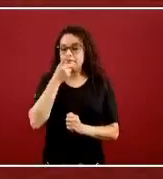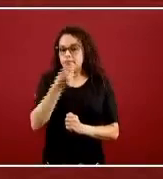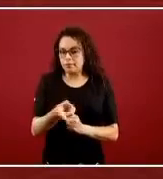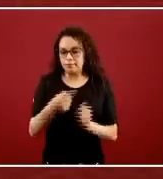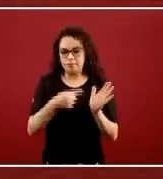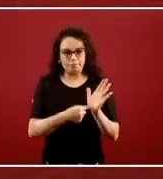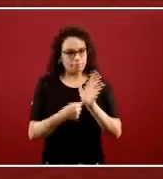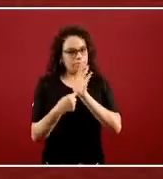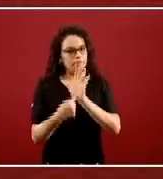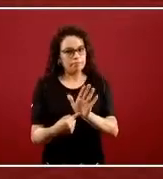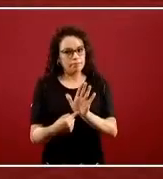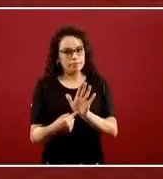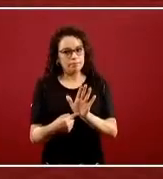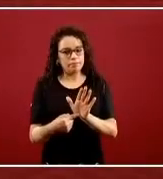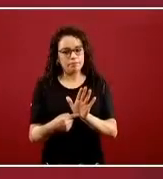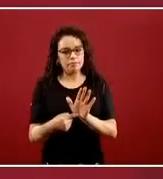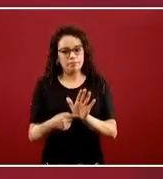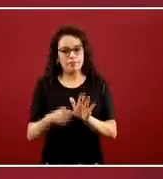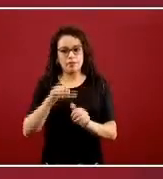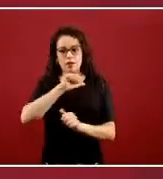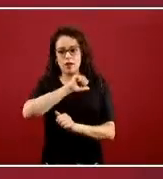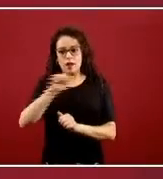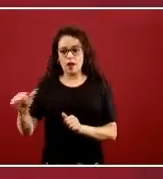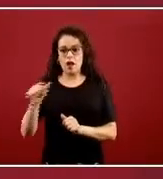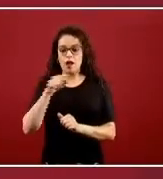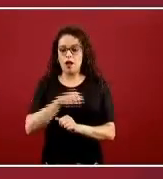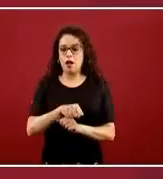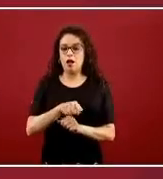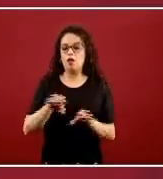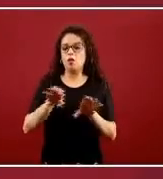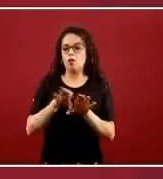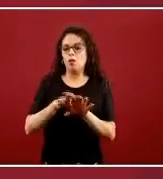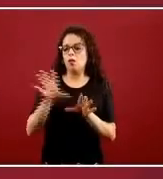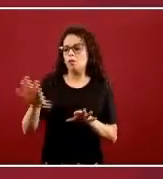podrían justificar un estado de excepción y